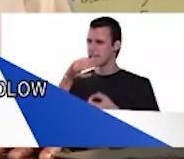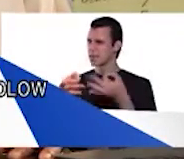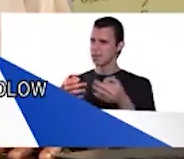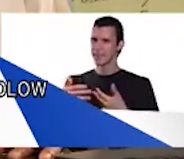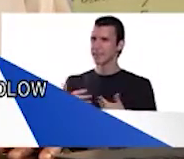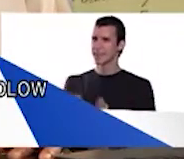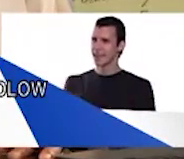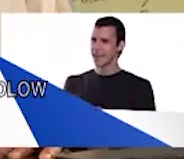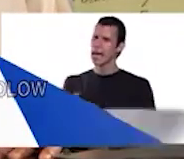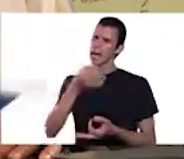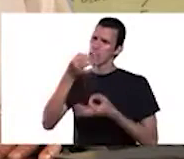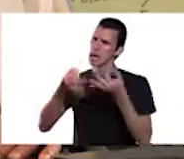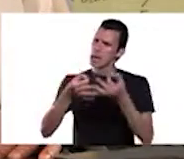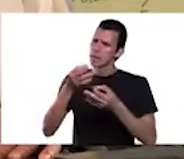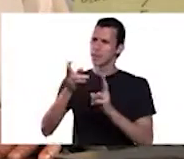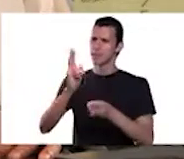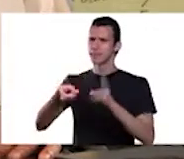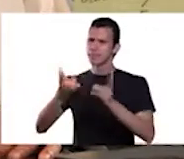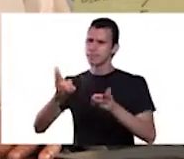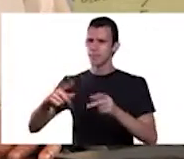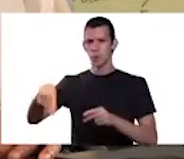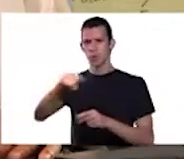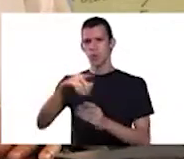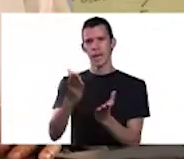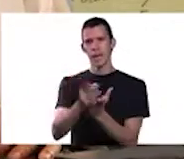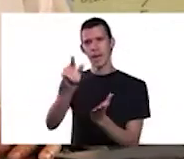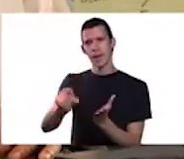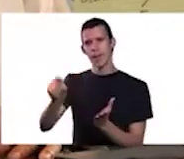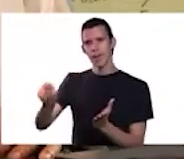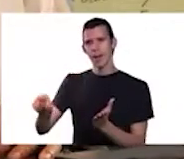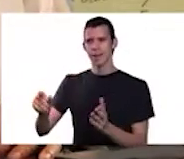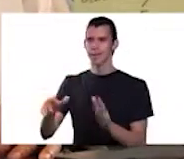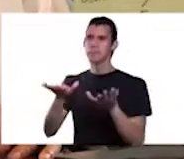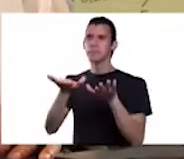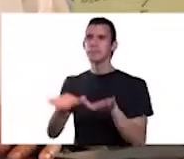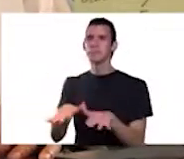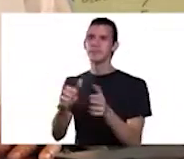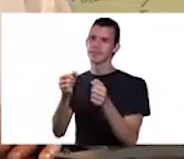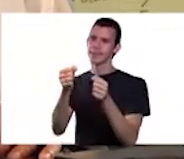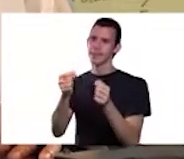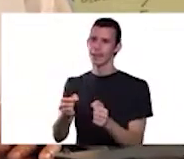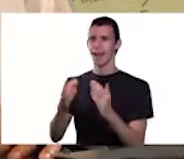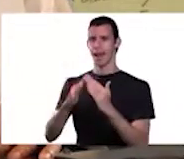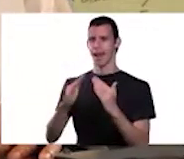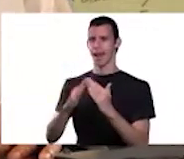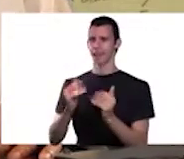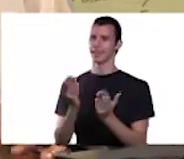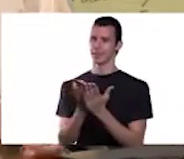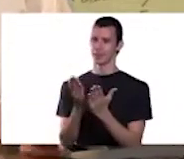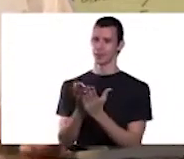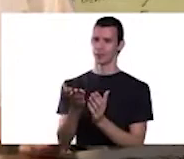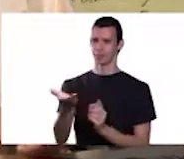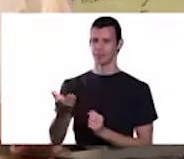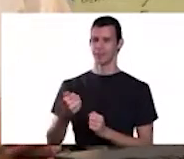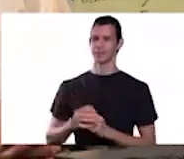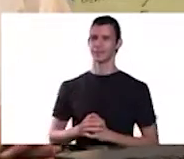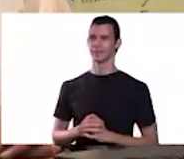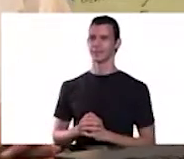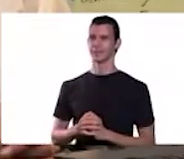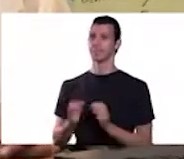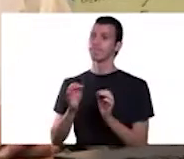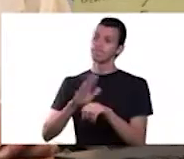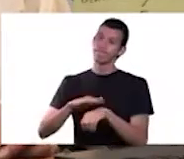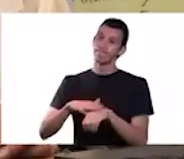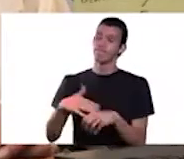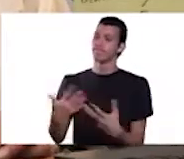país, para dar orientaciones a los estudiantes que se encuentran en el receso escolar producido